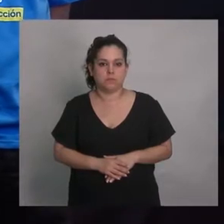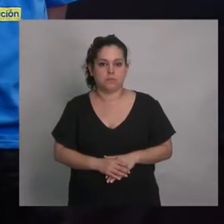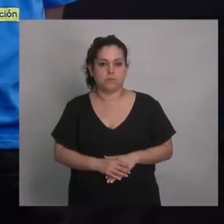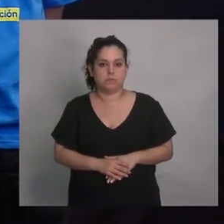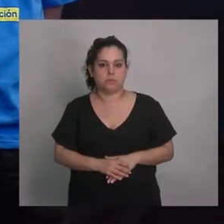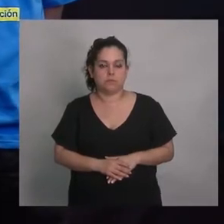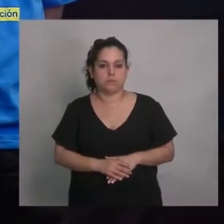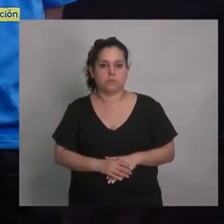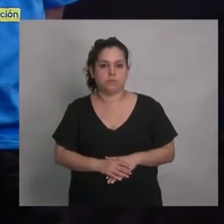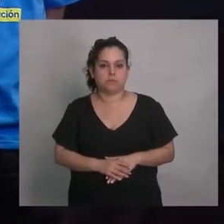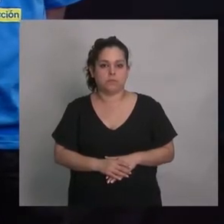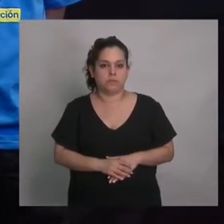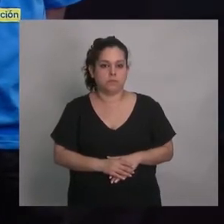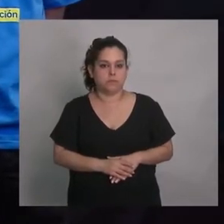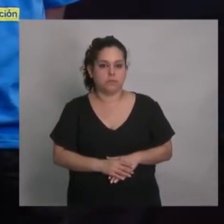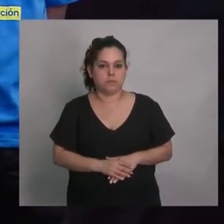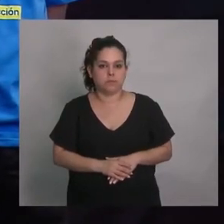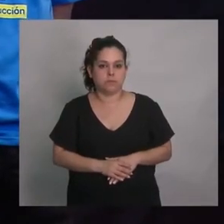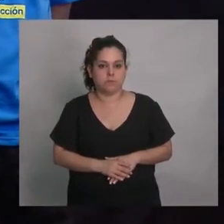por fin